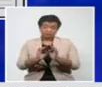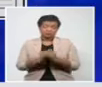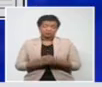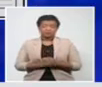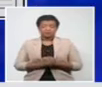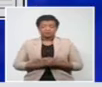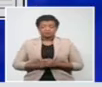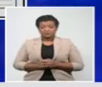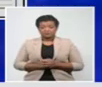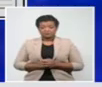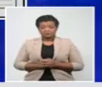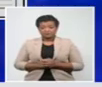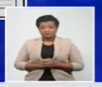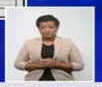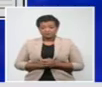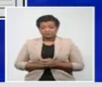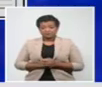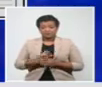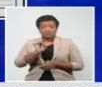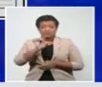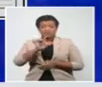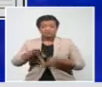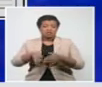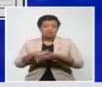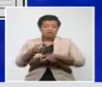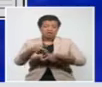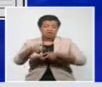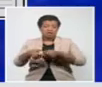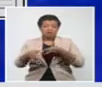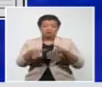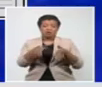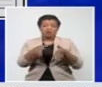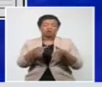últimos 15 días fundamentalmente.